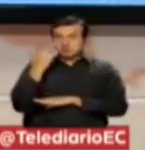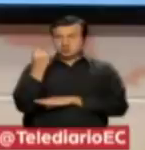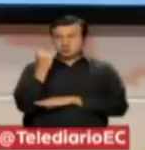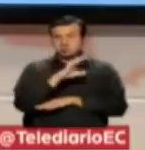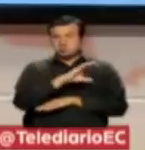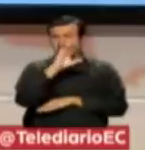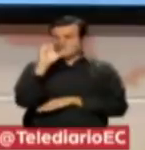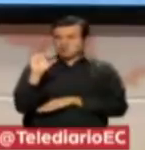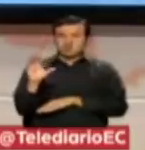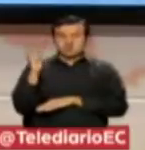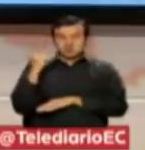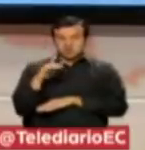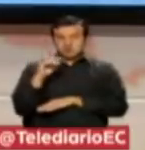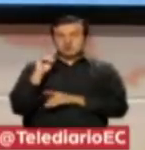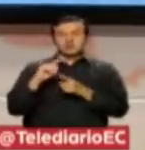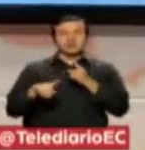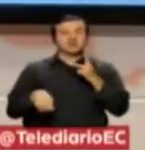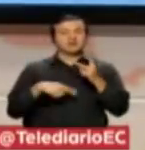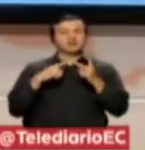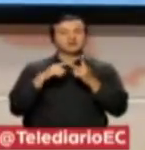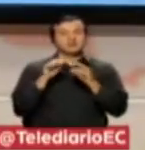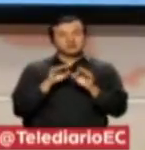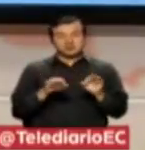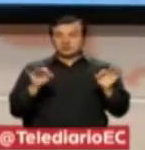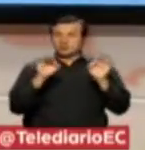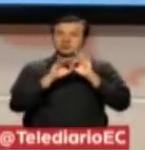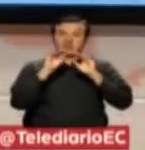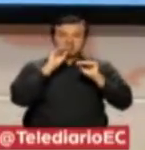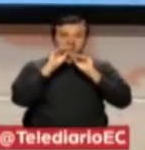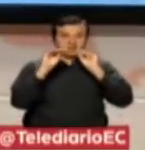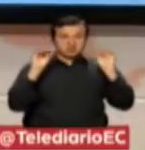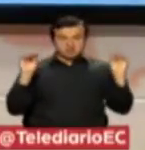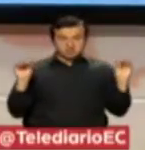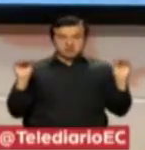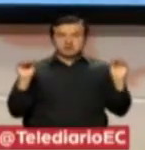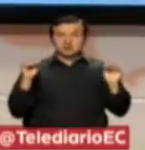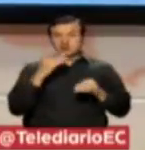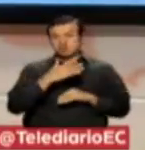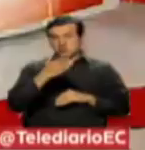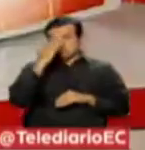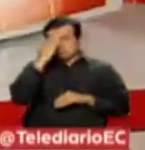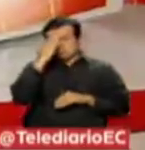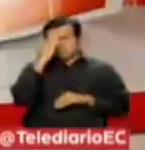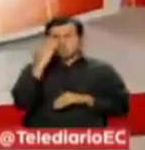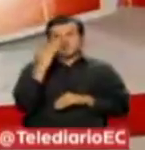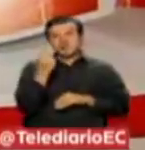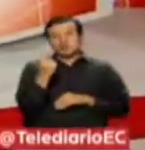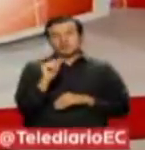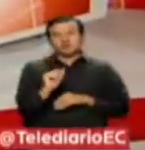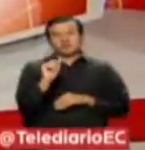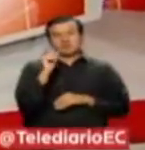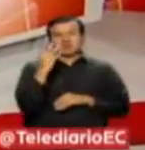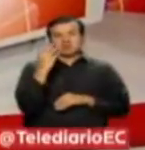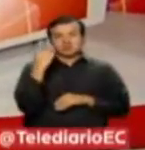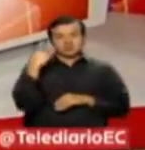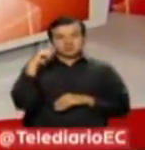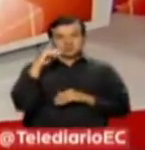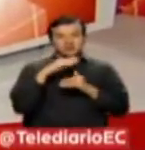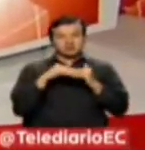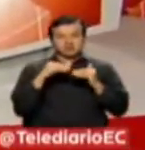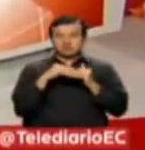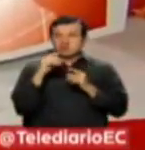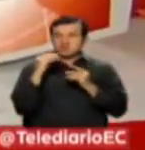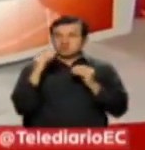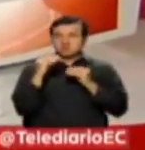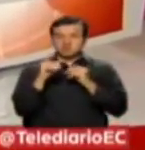dinero. Del otro lado, Eduardo, y esto es fundamental decirlo también, usted decía hace un momento, es una modesta cantidad. 14 millones de dólares para la mayoría